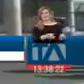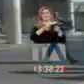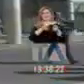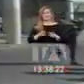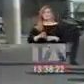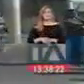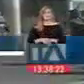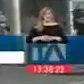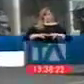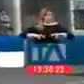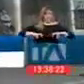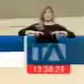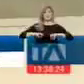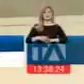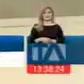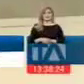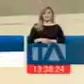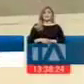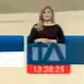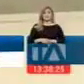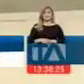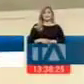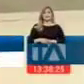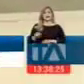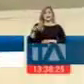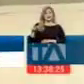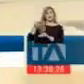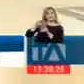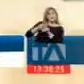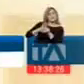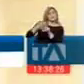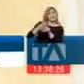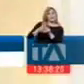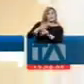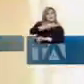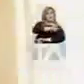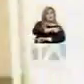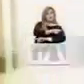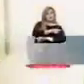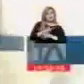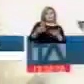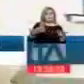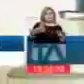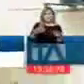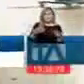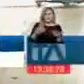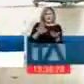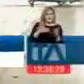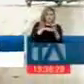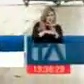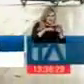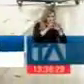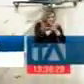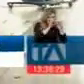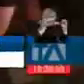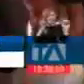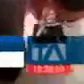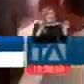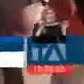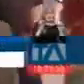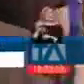que están investigando el hecho, pues precisamente en esos meses estas ampollas aparecían como agotadas en las bodegas del IES.